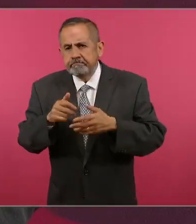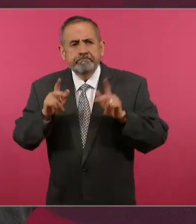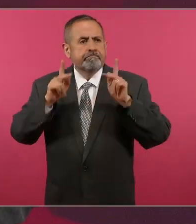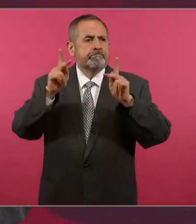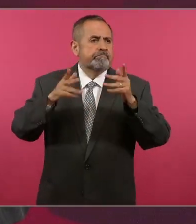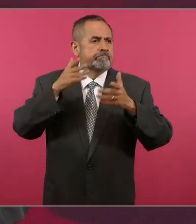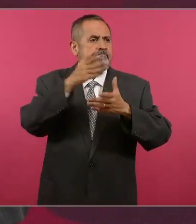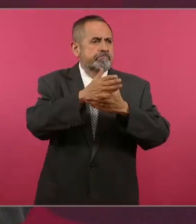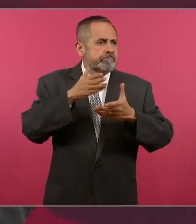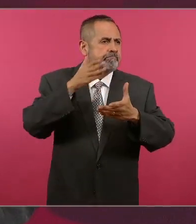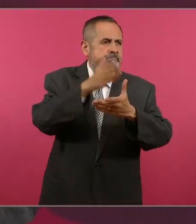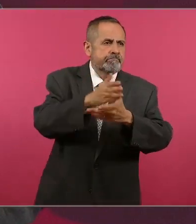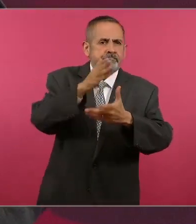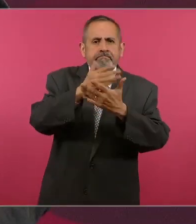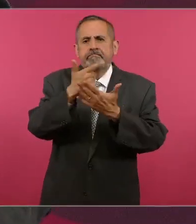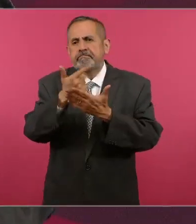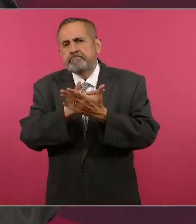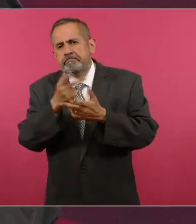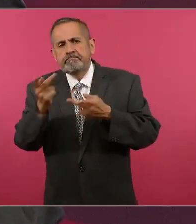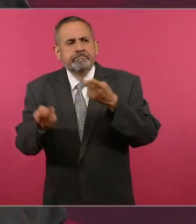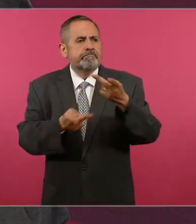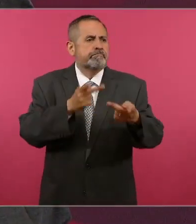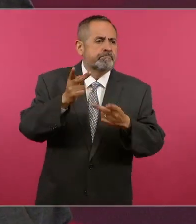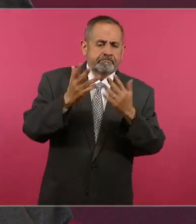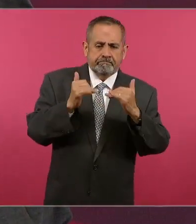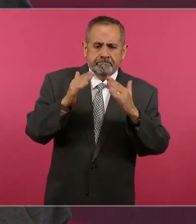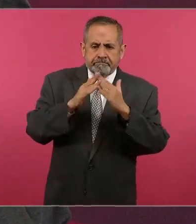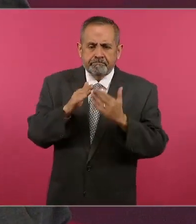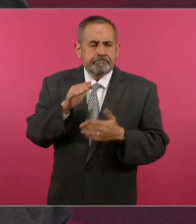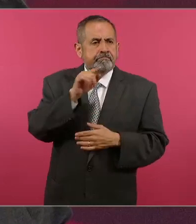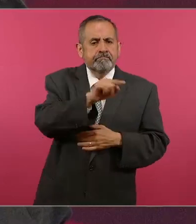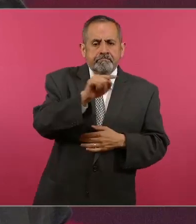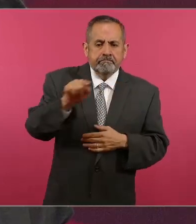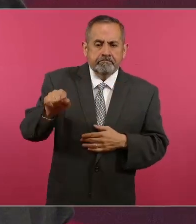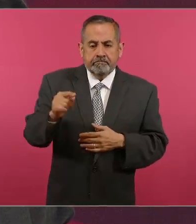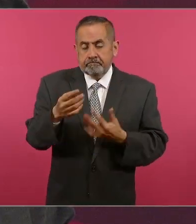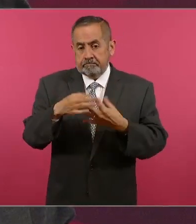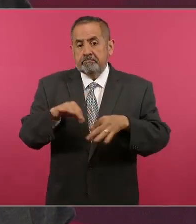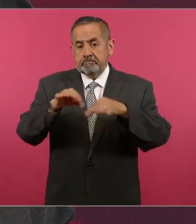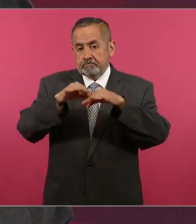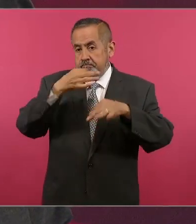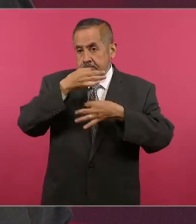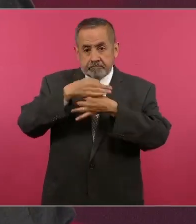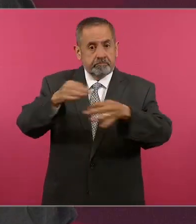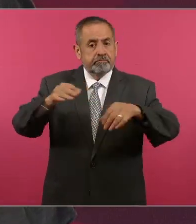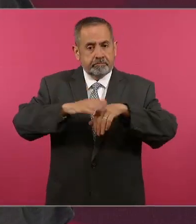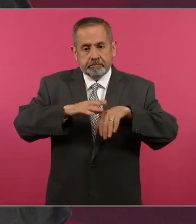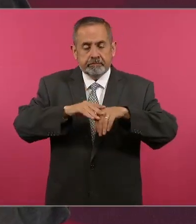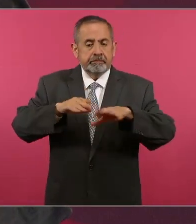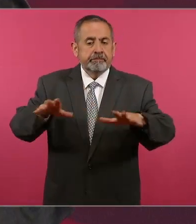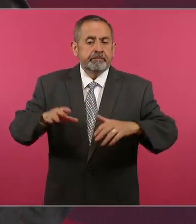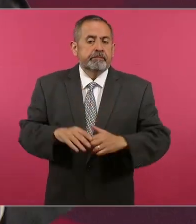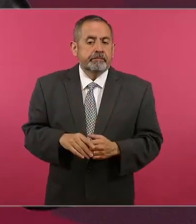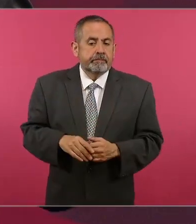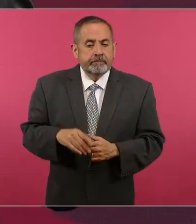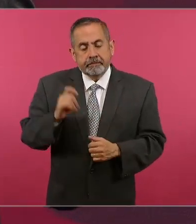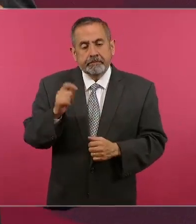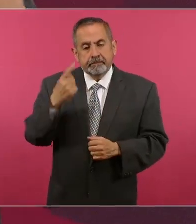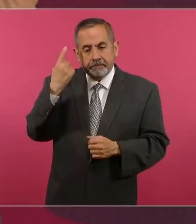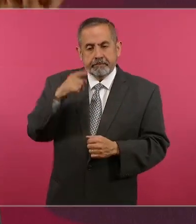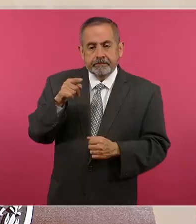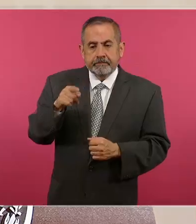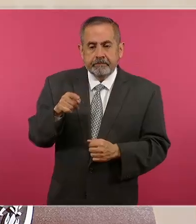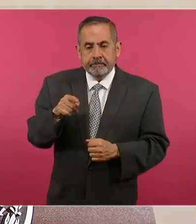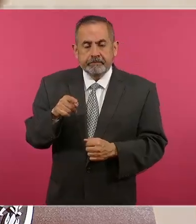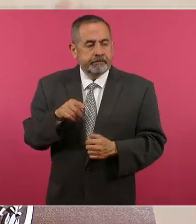visitando los domicilios. También es importante que esto se sepa para que